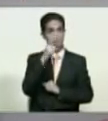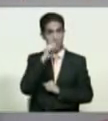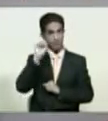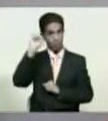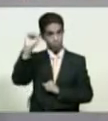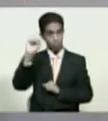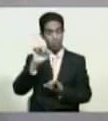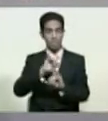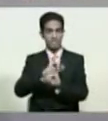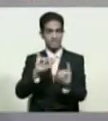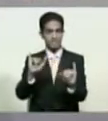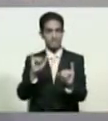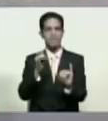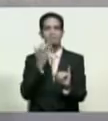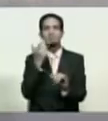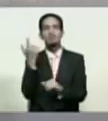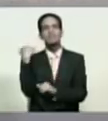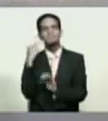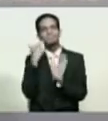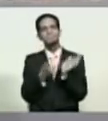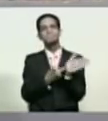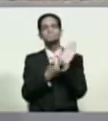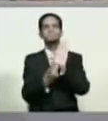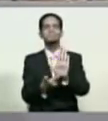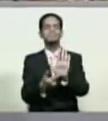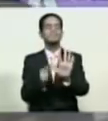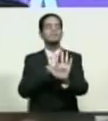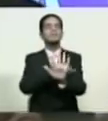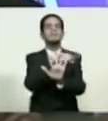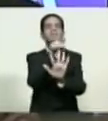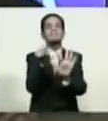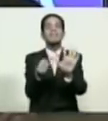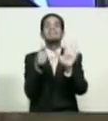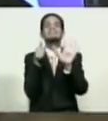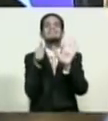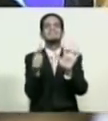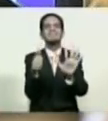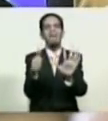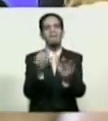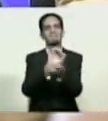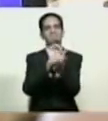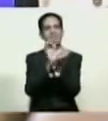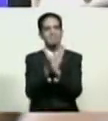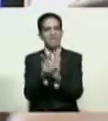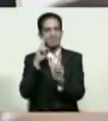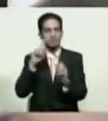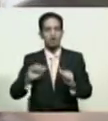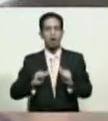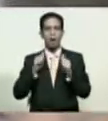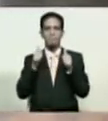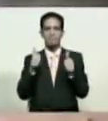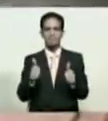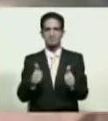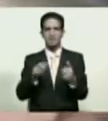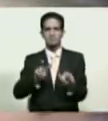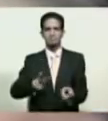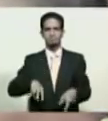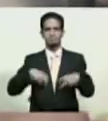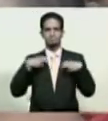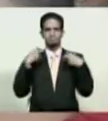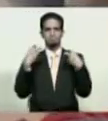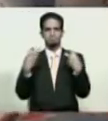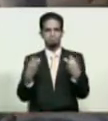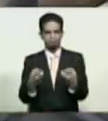presentado 6 líneas de acción estratégicas para iniciar esta renovación política, económica y social